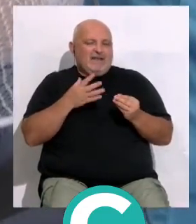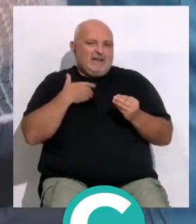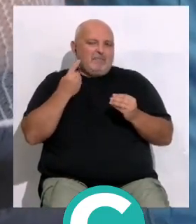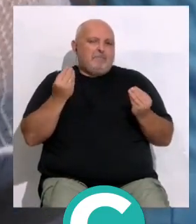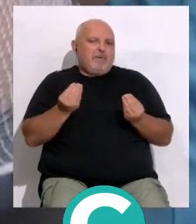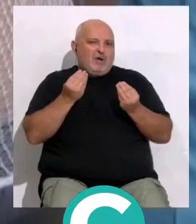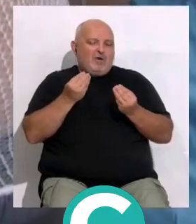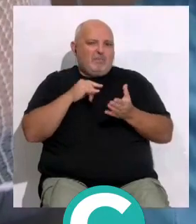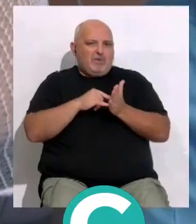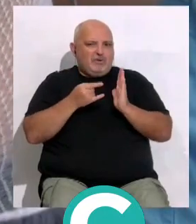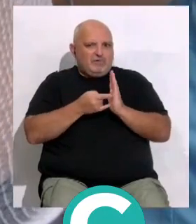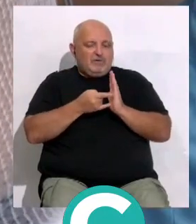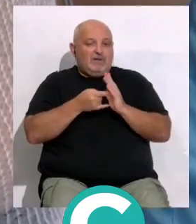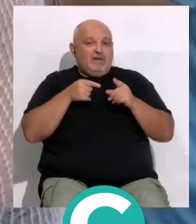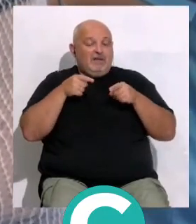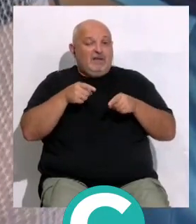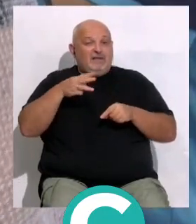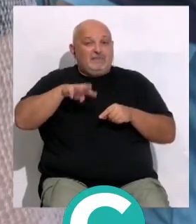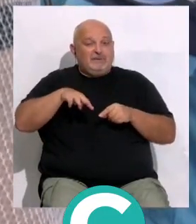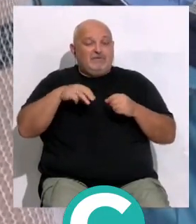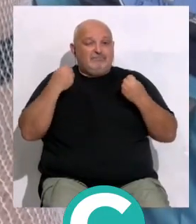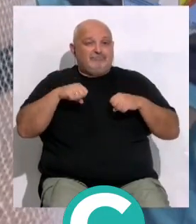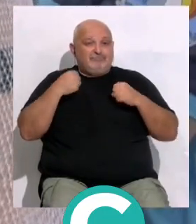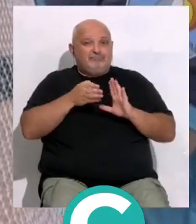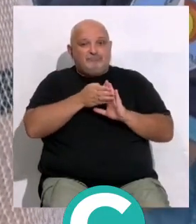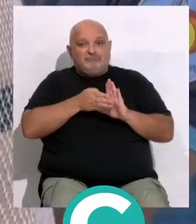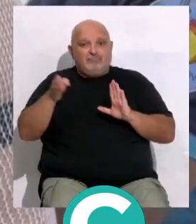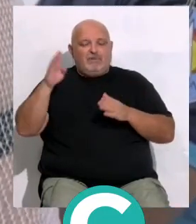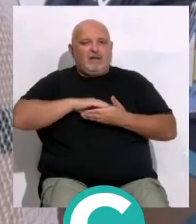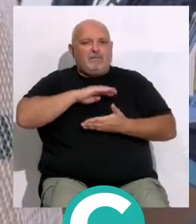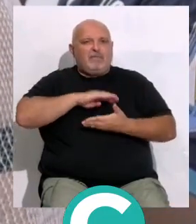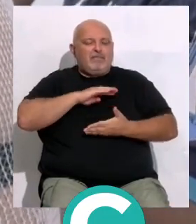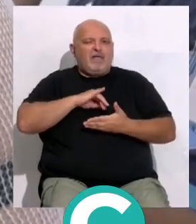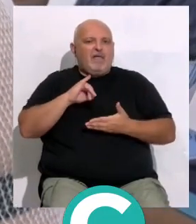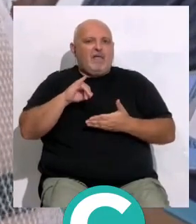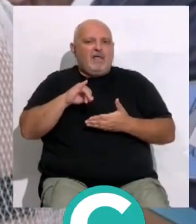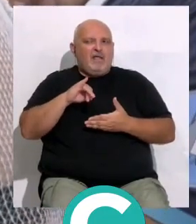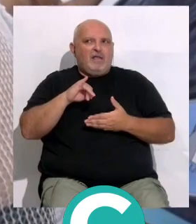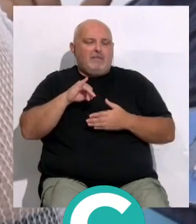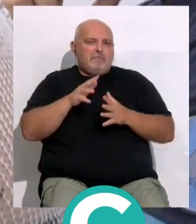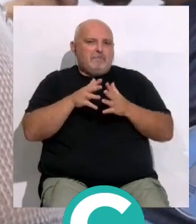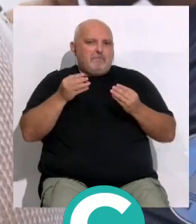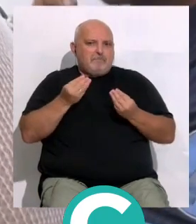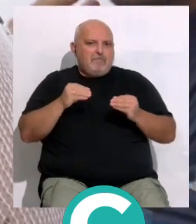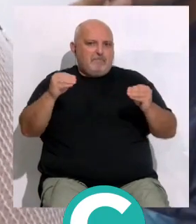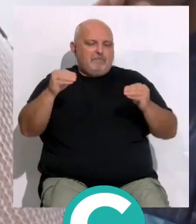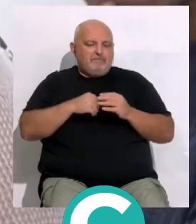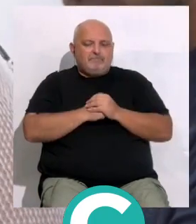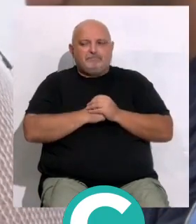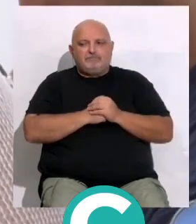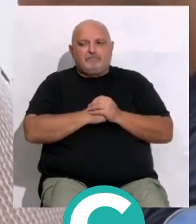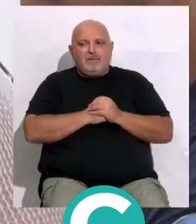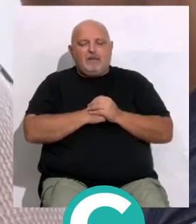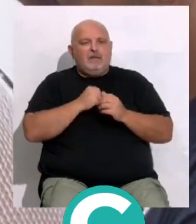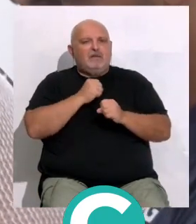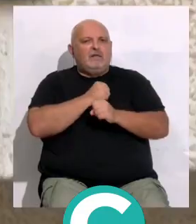pretendemos mejorar con el proyecto, que tras 3 meses de entrenamiento la capacidad de oxidar grasa está en aumento en estos pacientes.